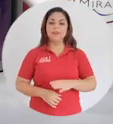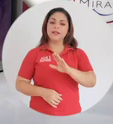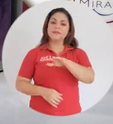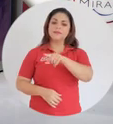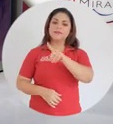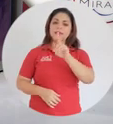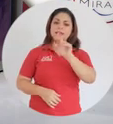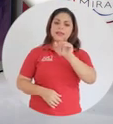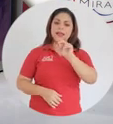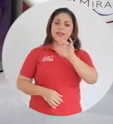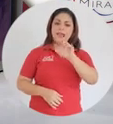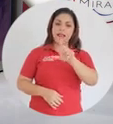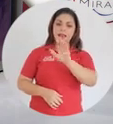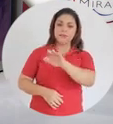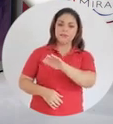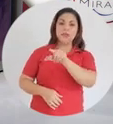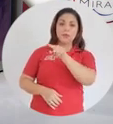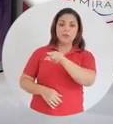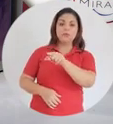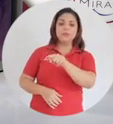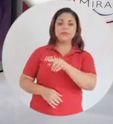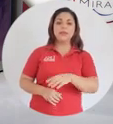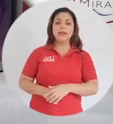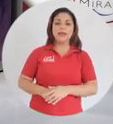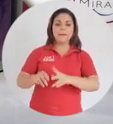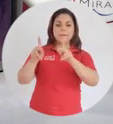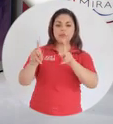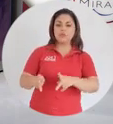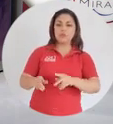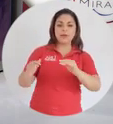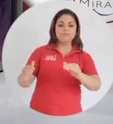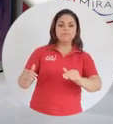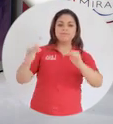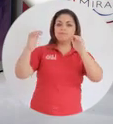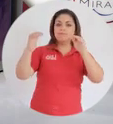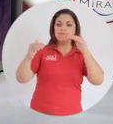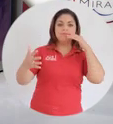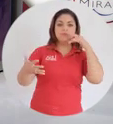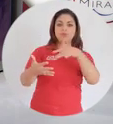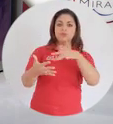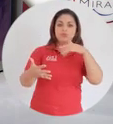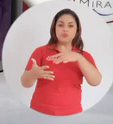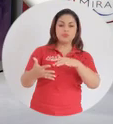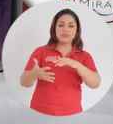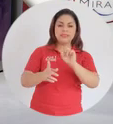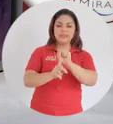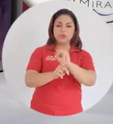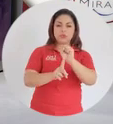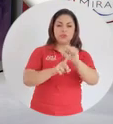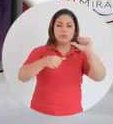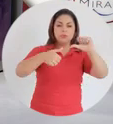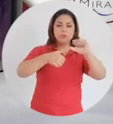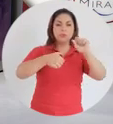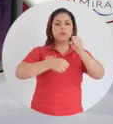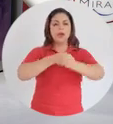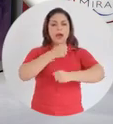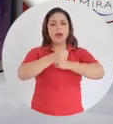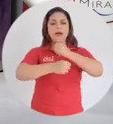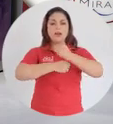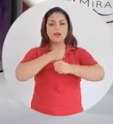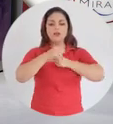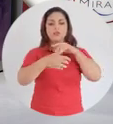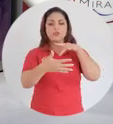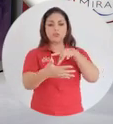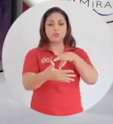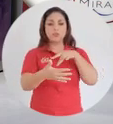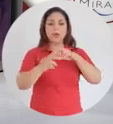Don Daniel, usted es de todos nosotros la persona que más ha estudiado toda esta situación en Centroamérica, muchos años de